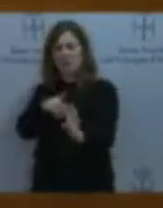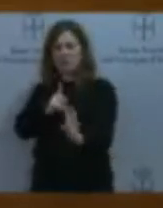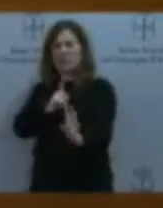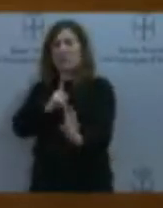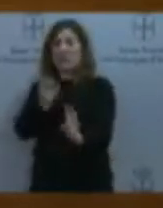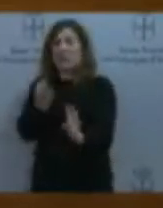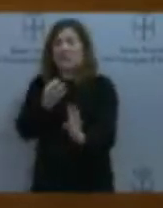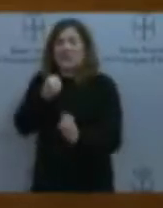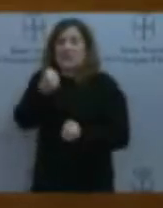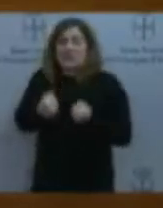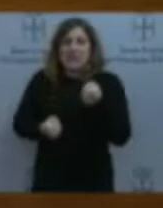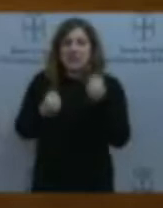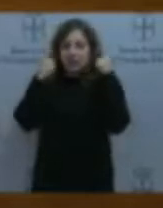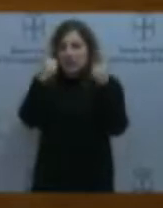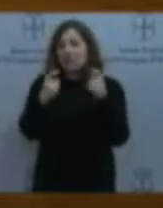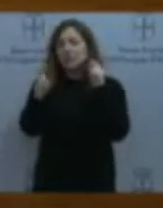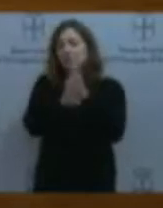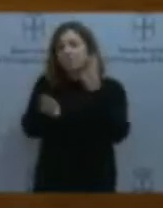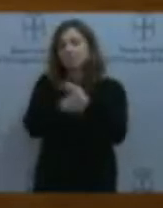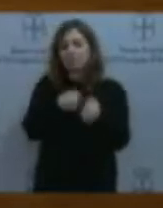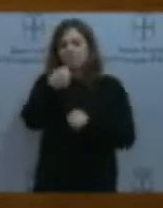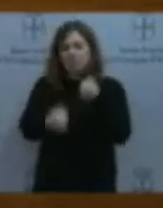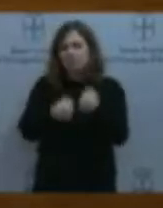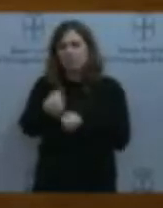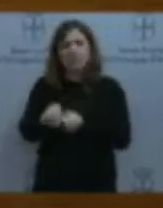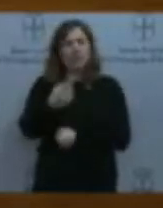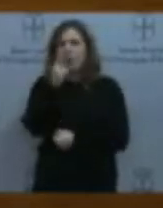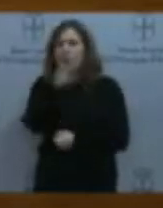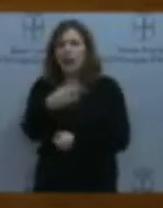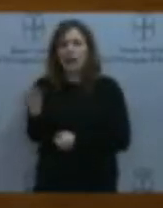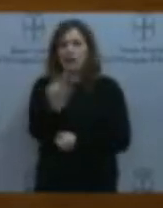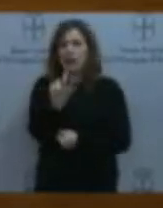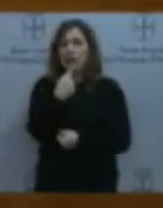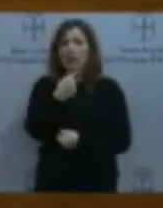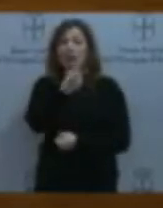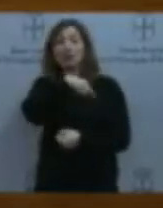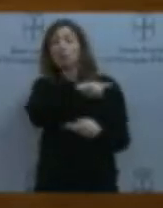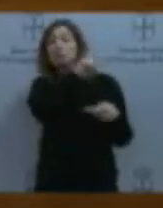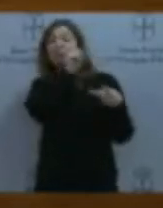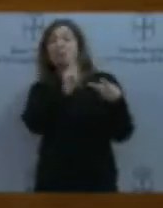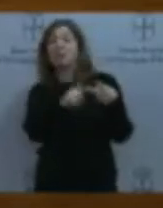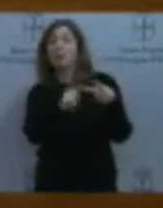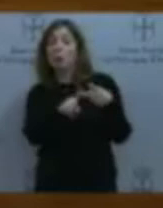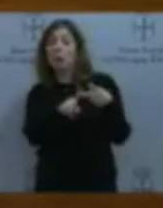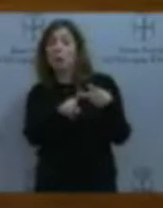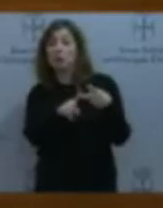dientes y seguir haciendo esfuerzos. No vale decir que es que estamos los segundos en un pelotón rezagado con un